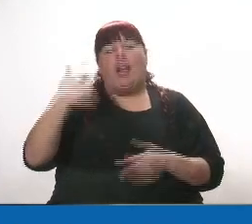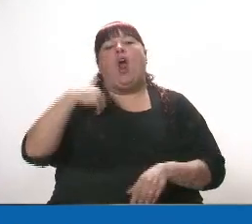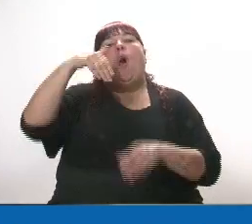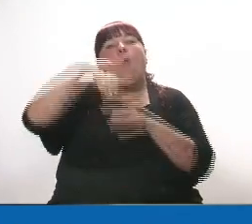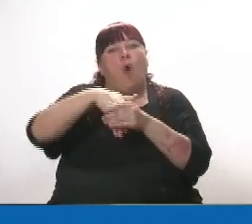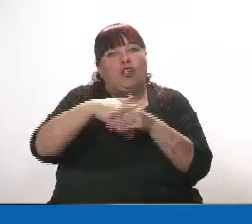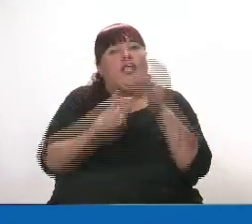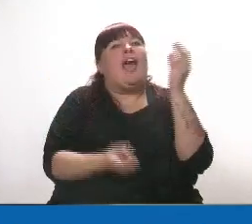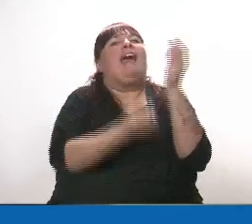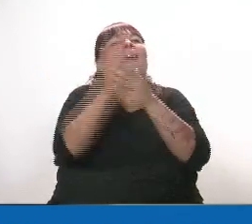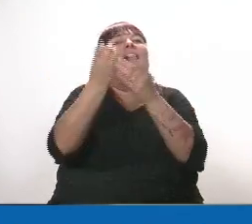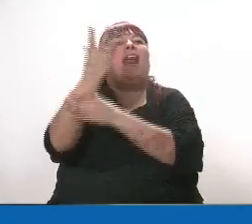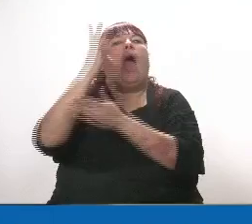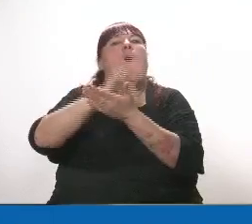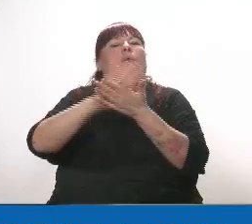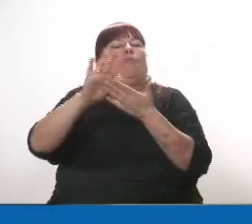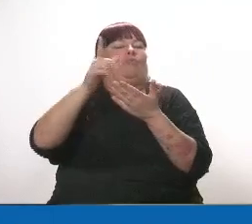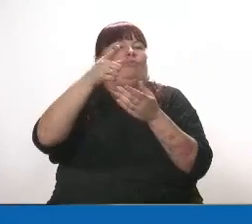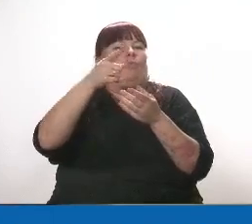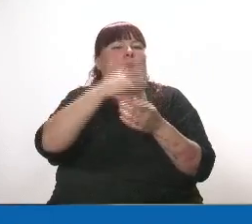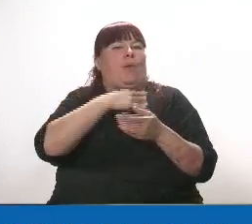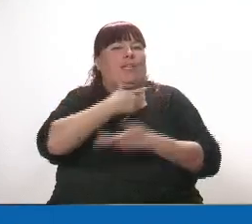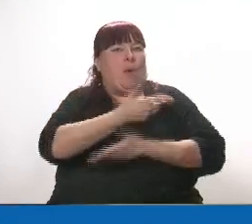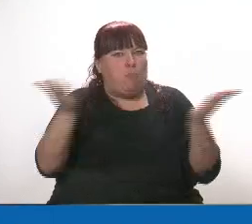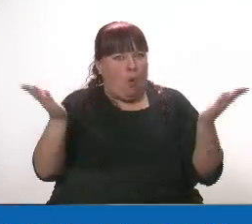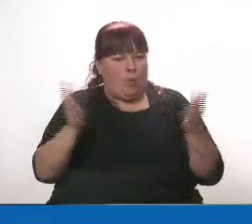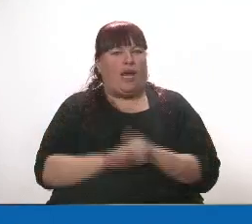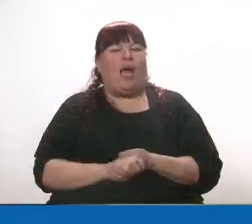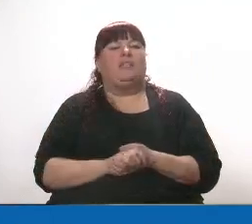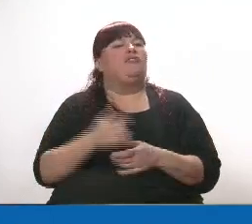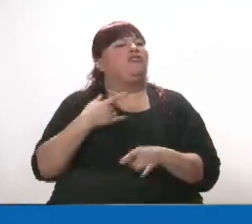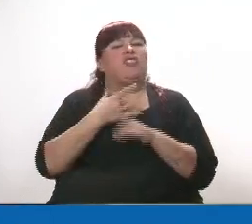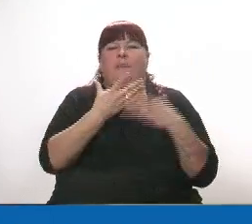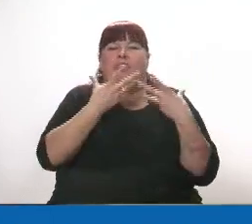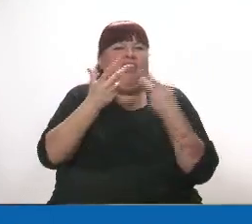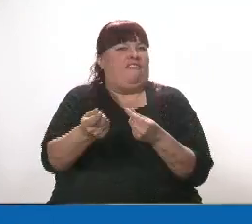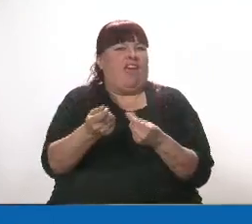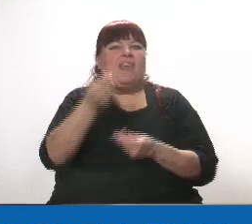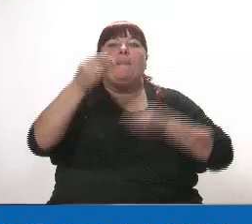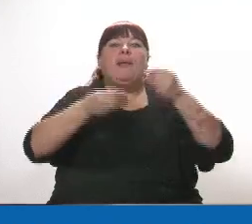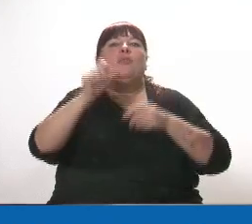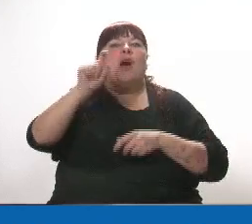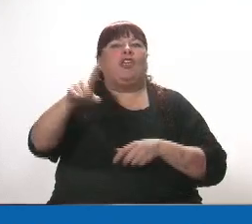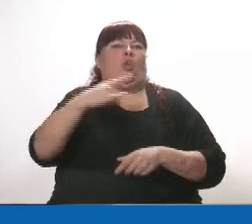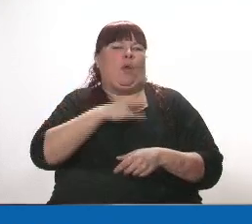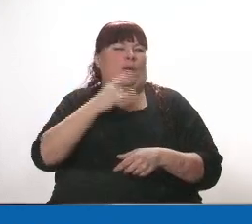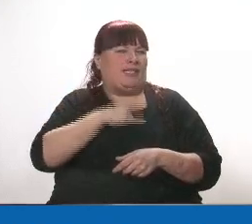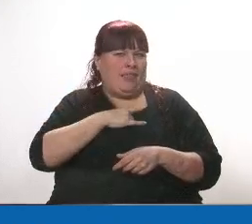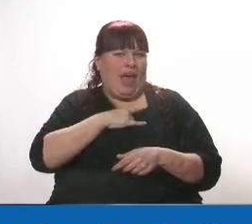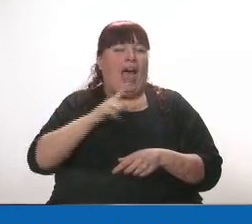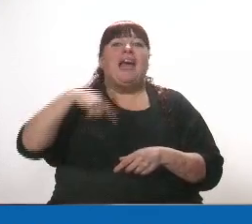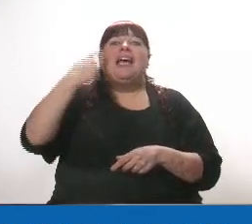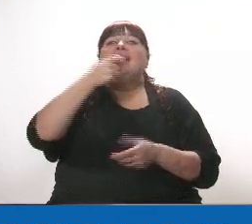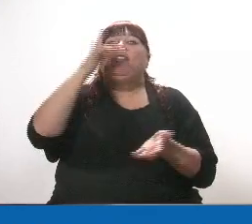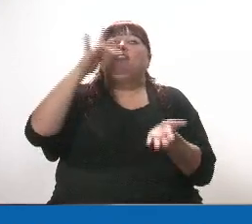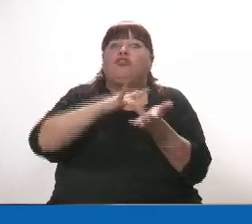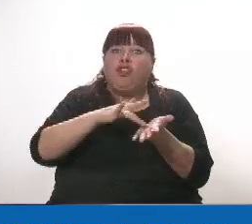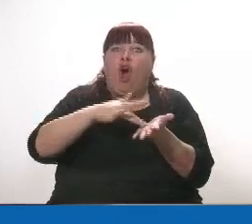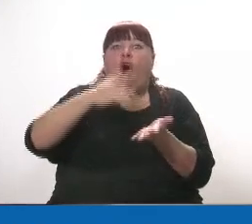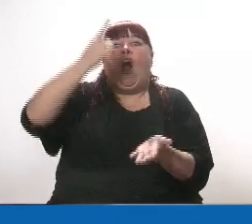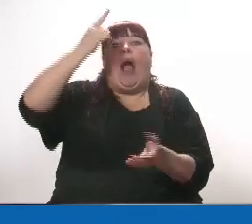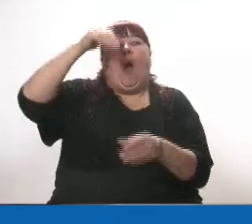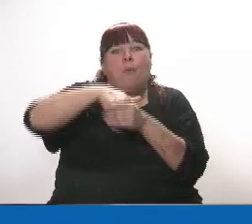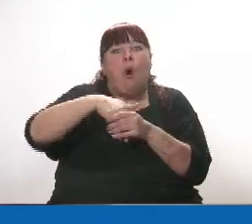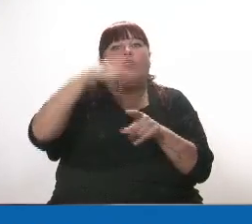la creación de muchas universidades públicas siempre he defendido el presupuesto universitario todas las veces que me tocó decidir